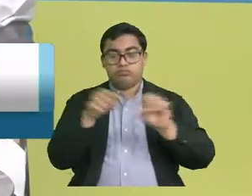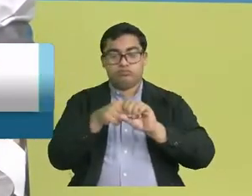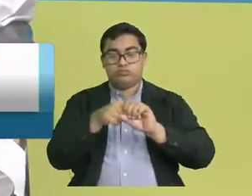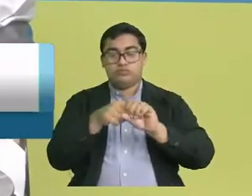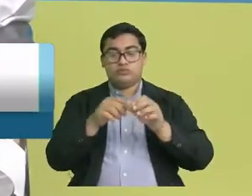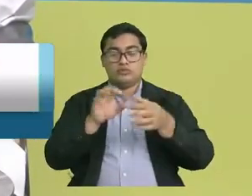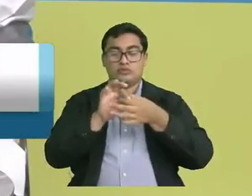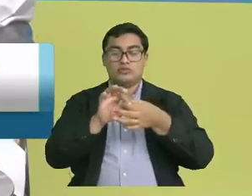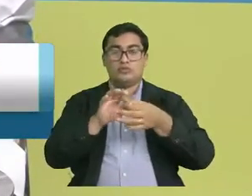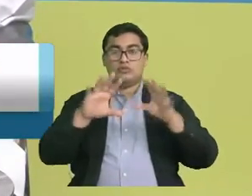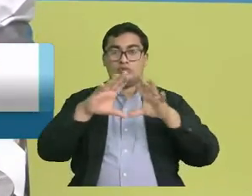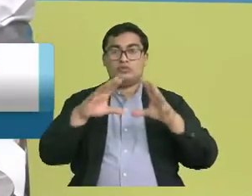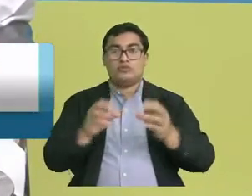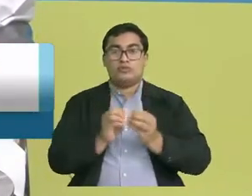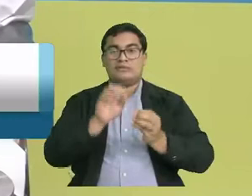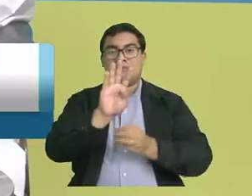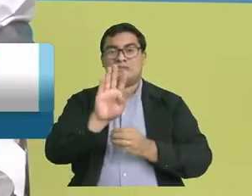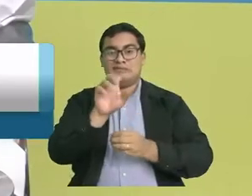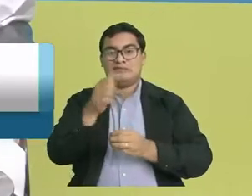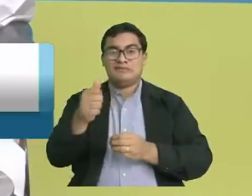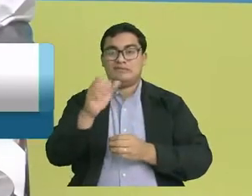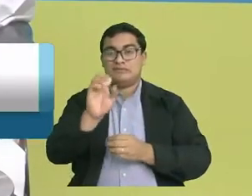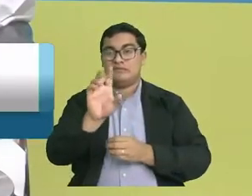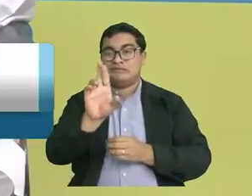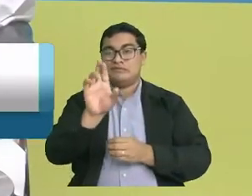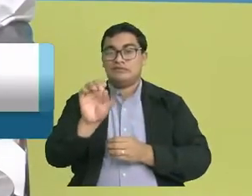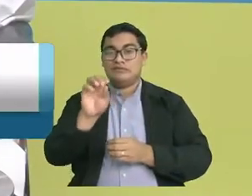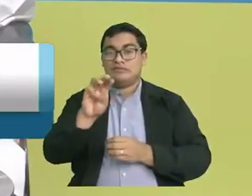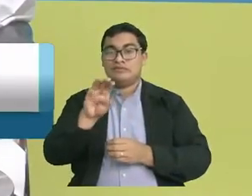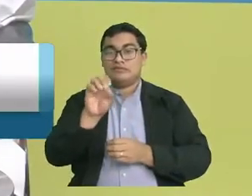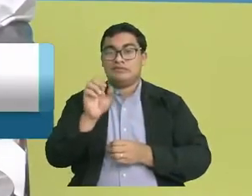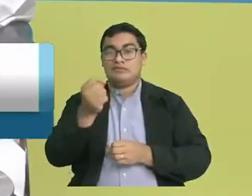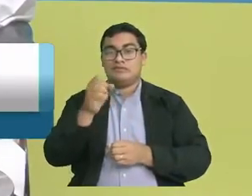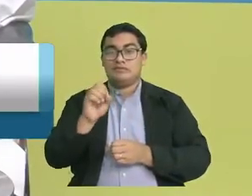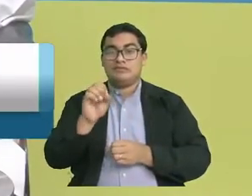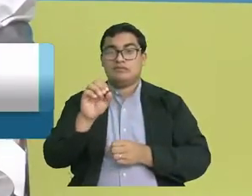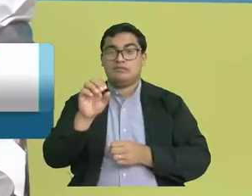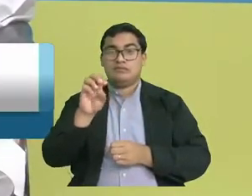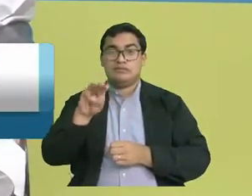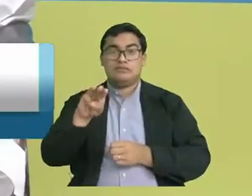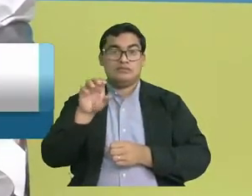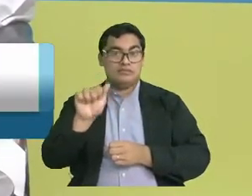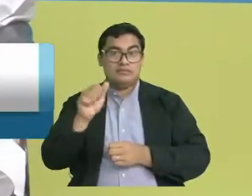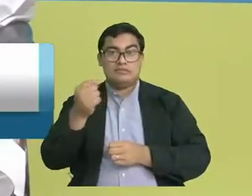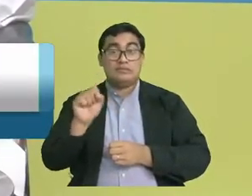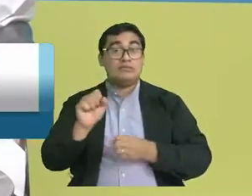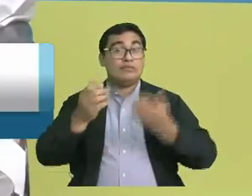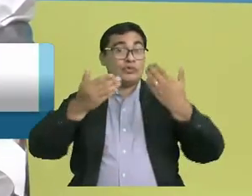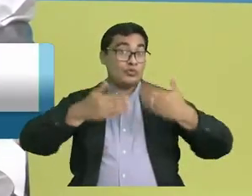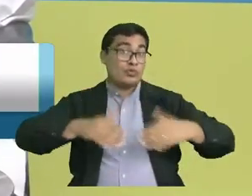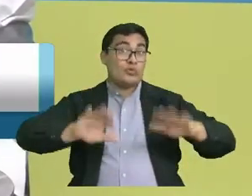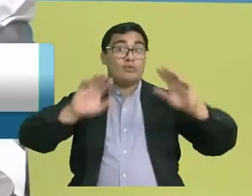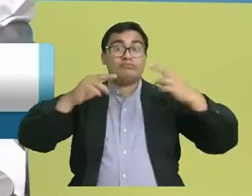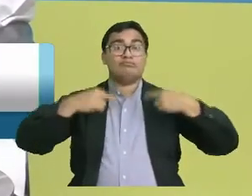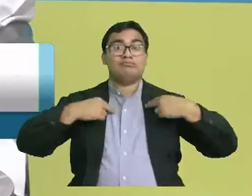se forman 46 cromosomas, que es el número cromosómico normal del humano.